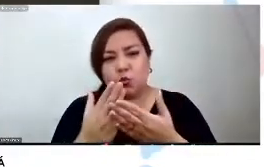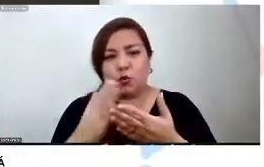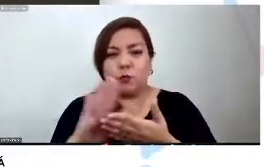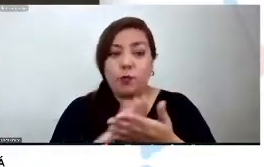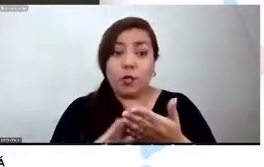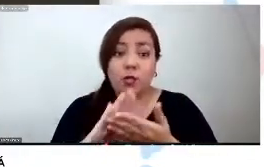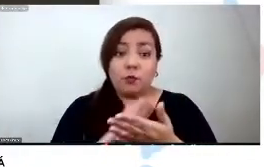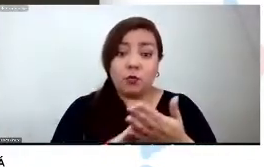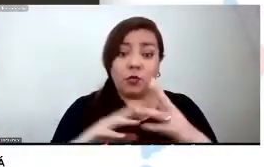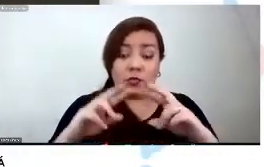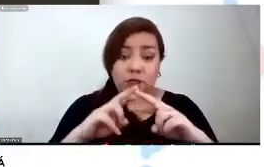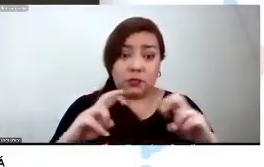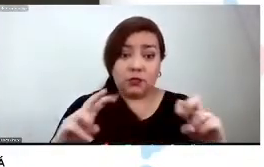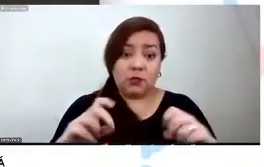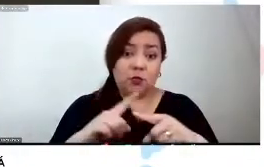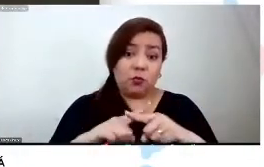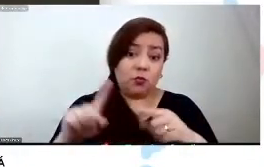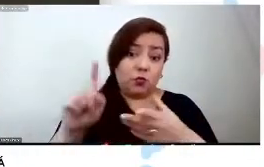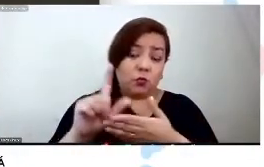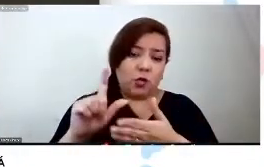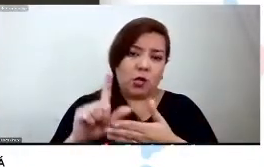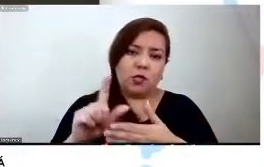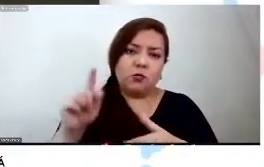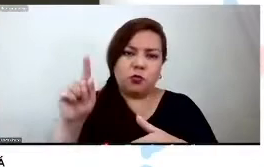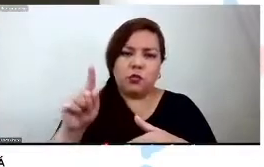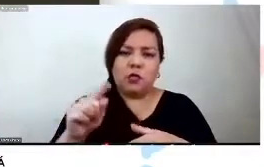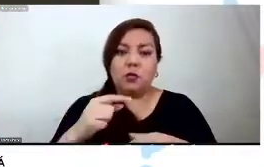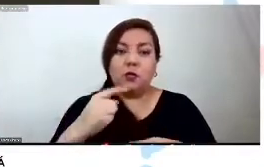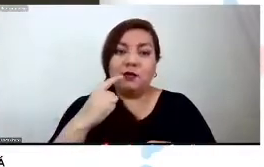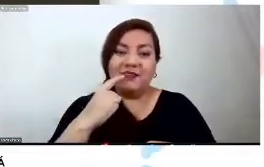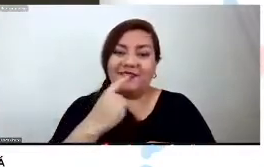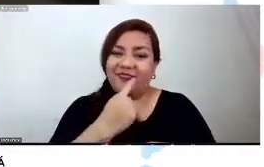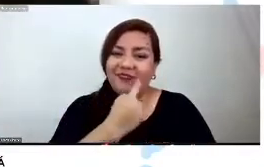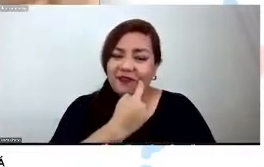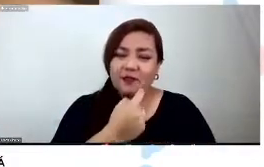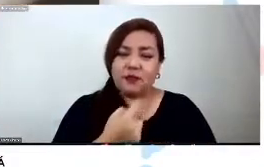realizaron en Pilauco, en donde a partir de los molares de Confoterios